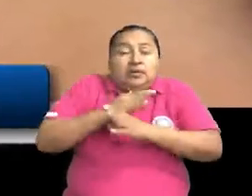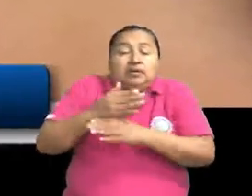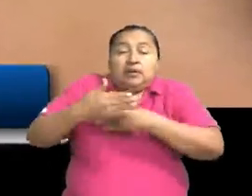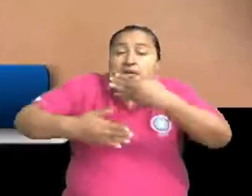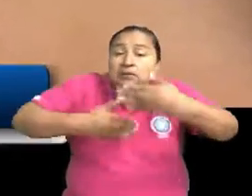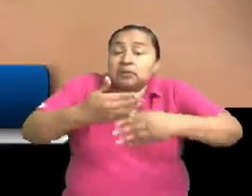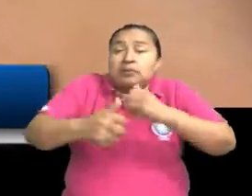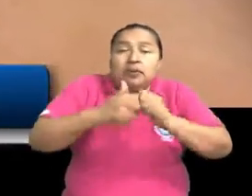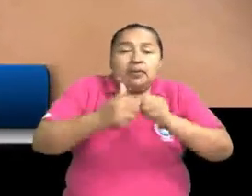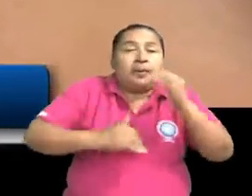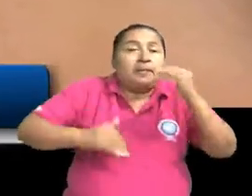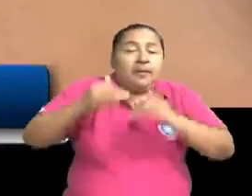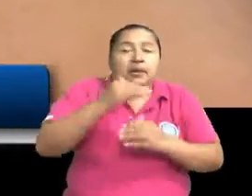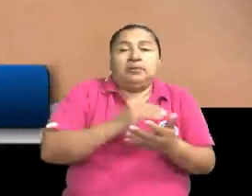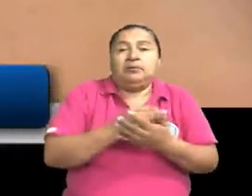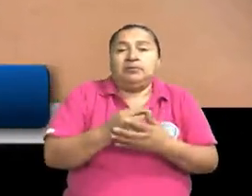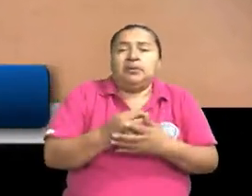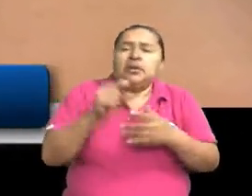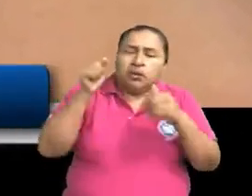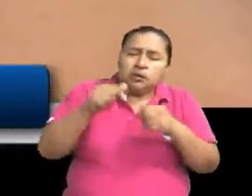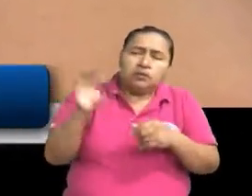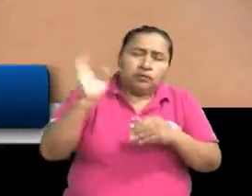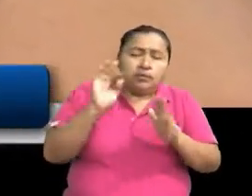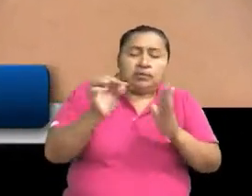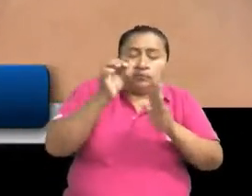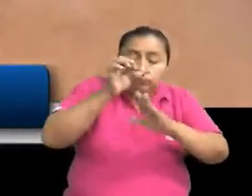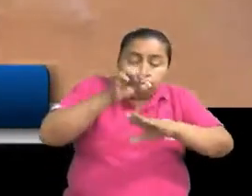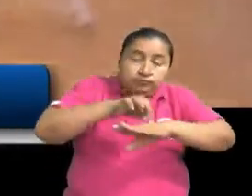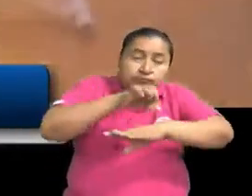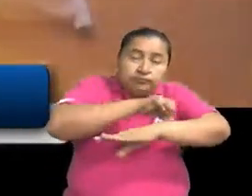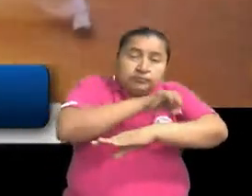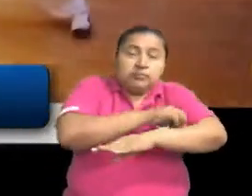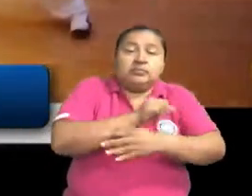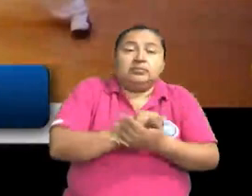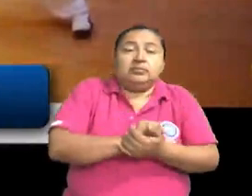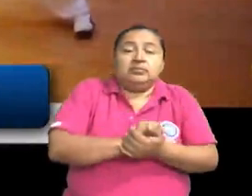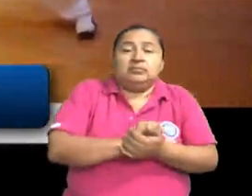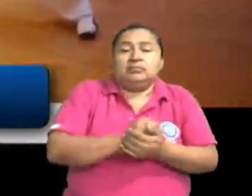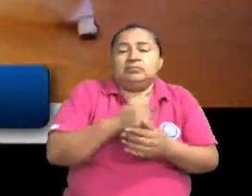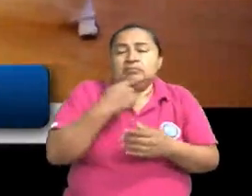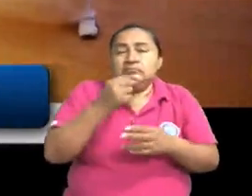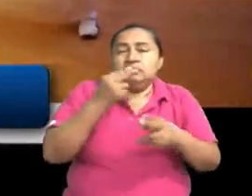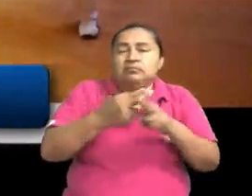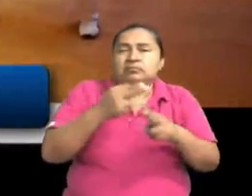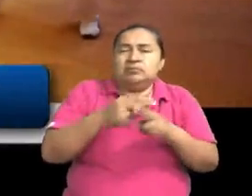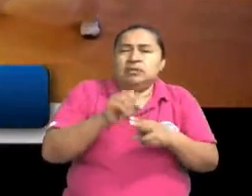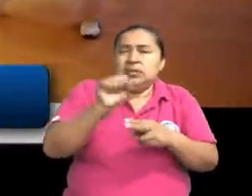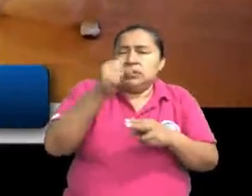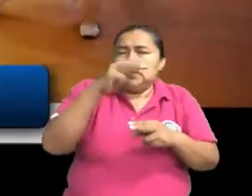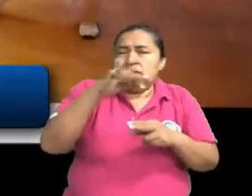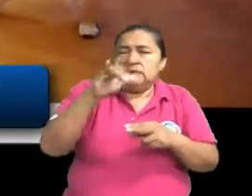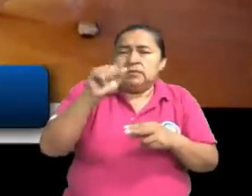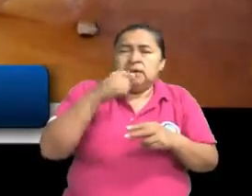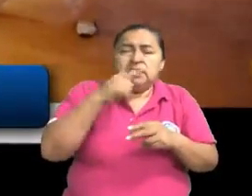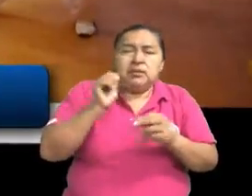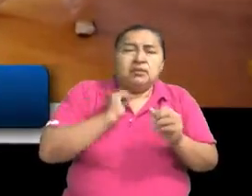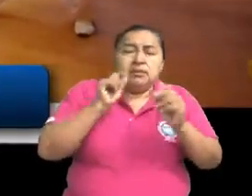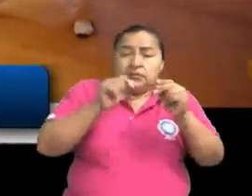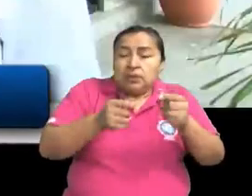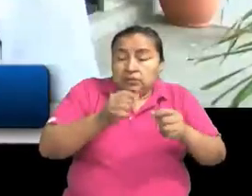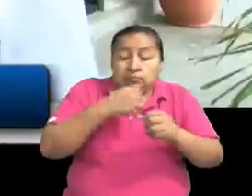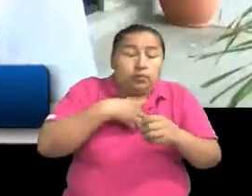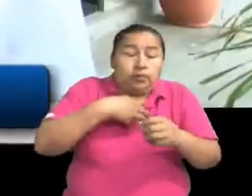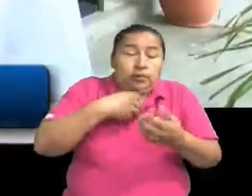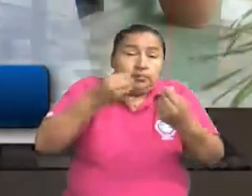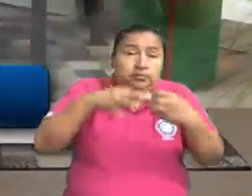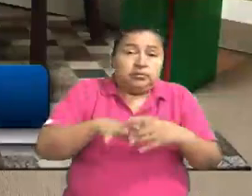conlleva comer de más. ¿Esto forma parte de la acupuntura, entonces? Esto forma parte. ¿Cómo se llama, Mede? Son semillitas auriculares. ¿Eso ustedes la